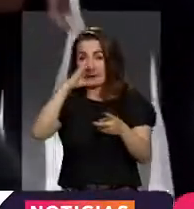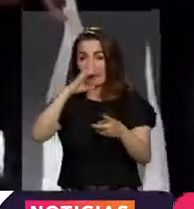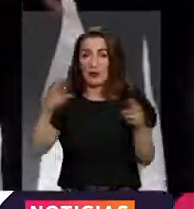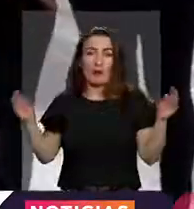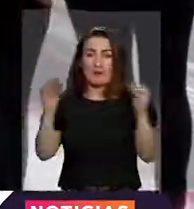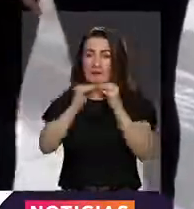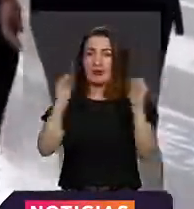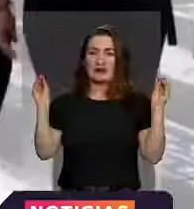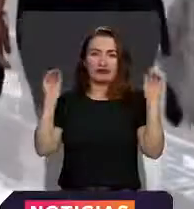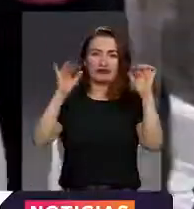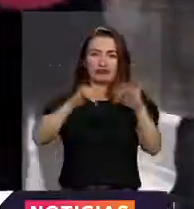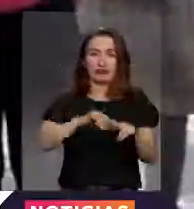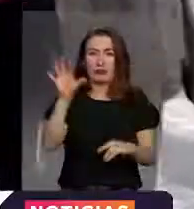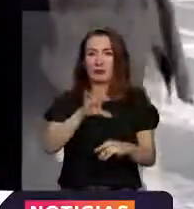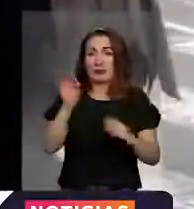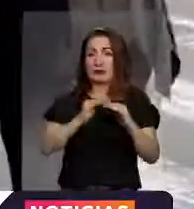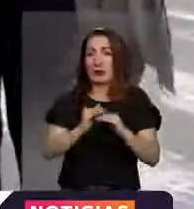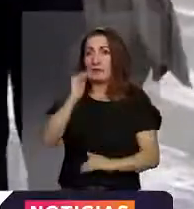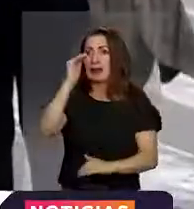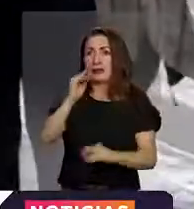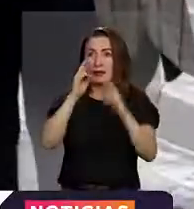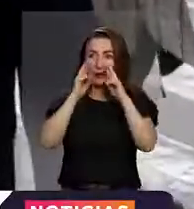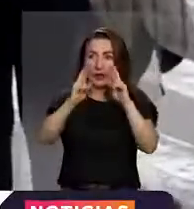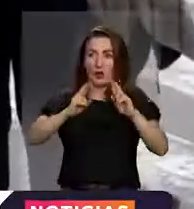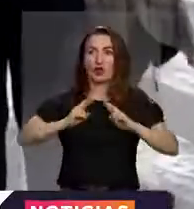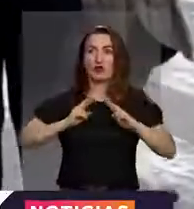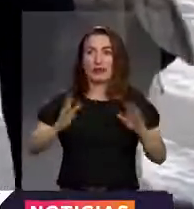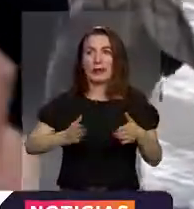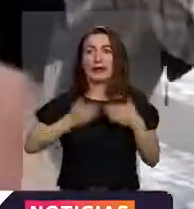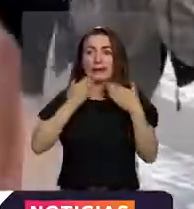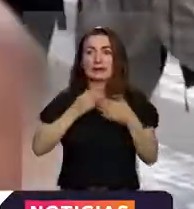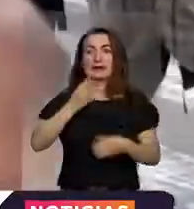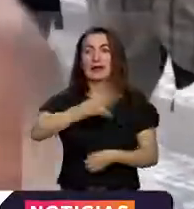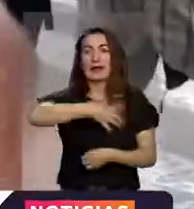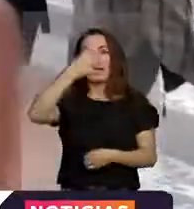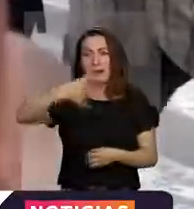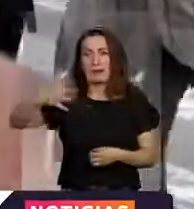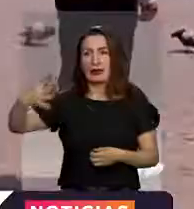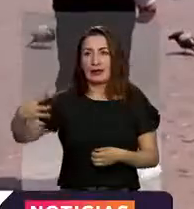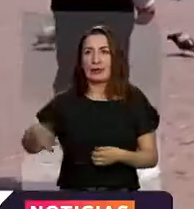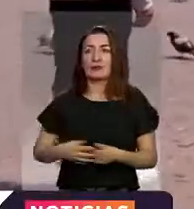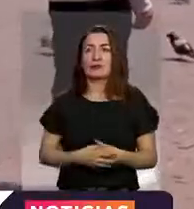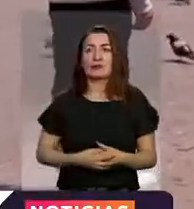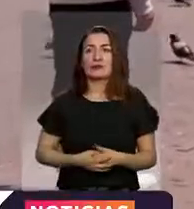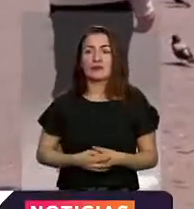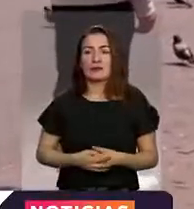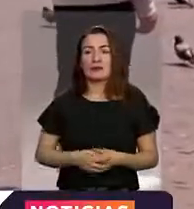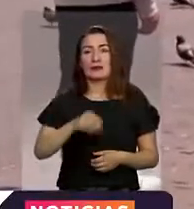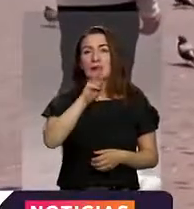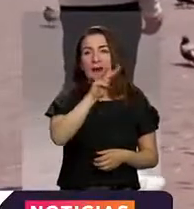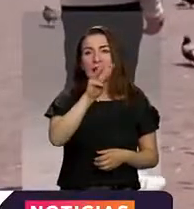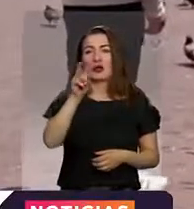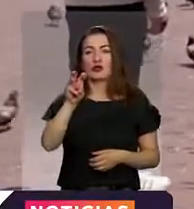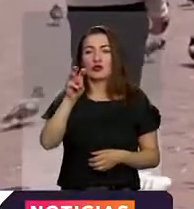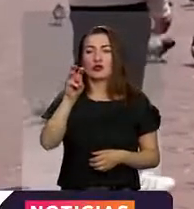con mayor porcentaje de personas que se reconocen como parte de los sectores LGTBI, con el 38.3%.